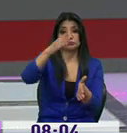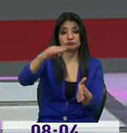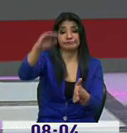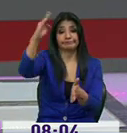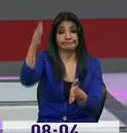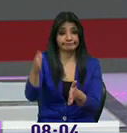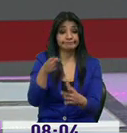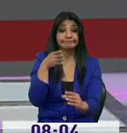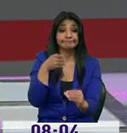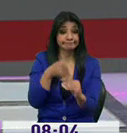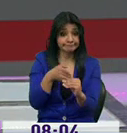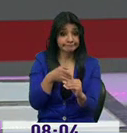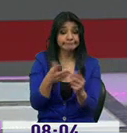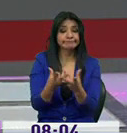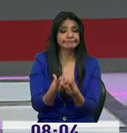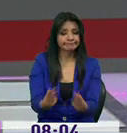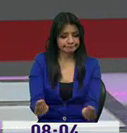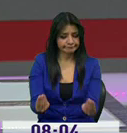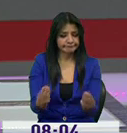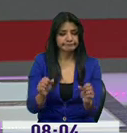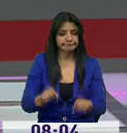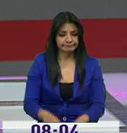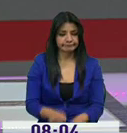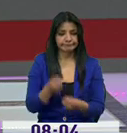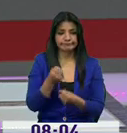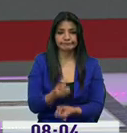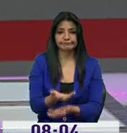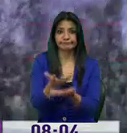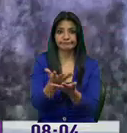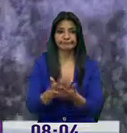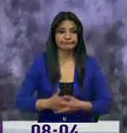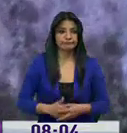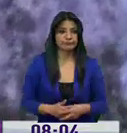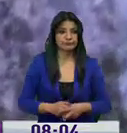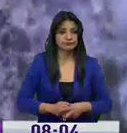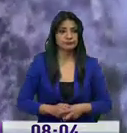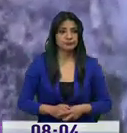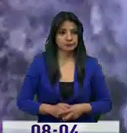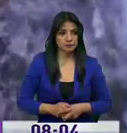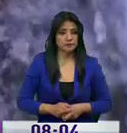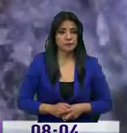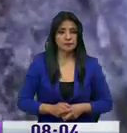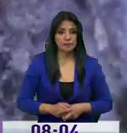objetivo evidentemente es apagar las llamas. Te contamos.